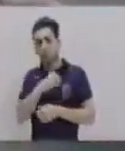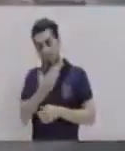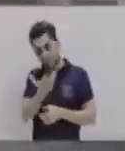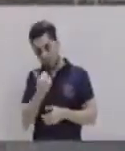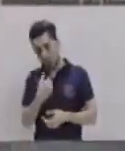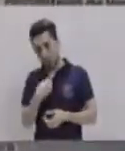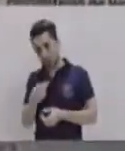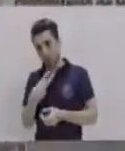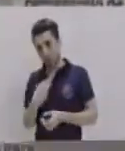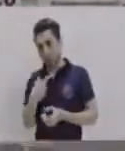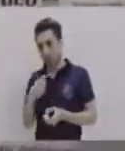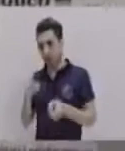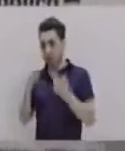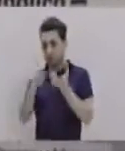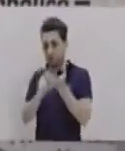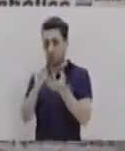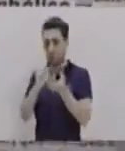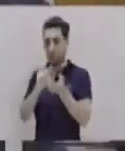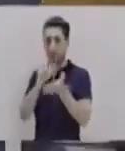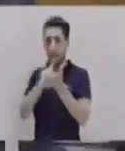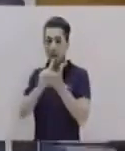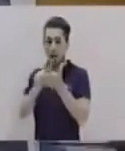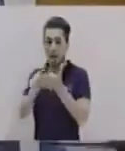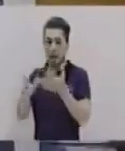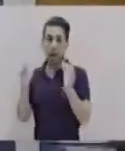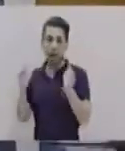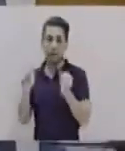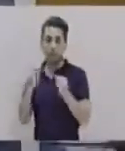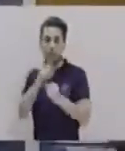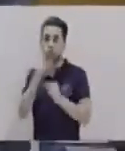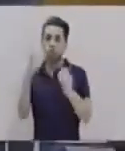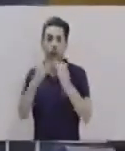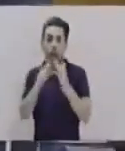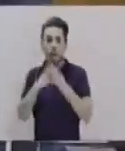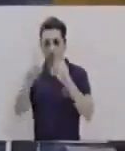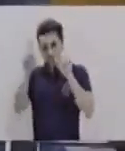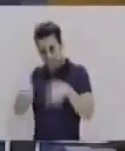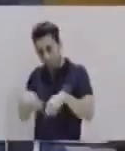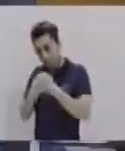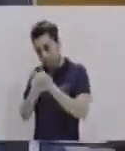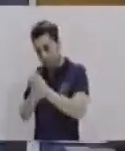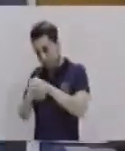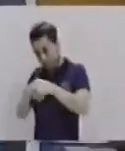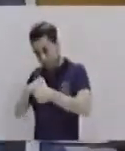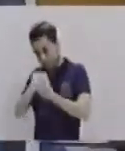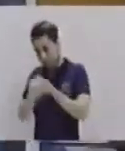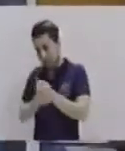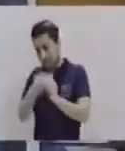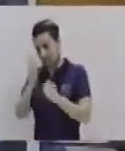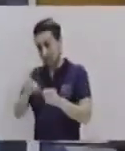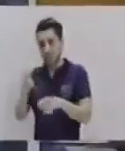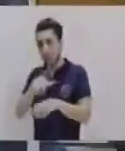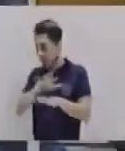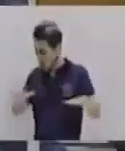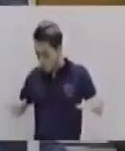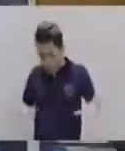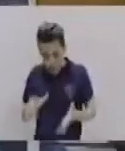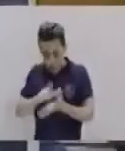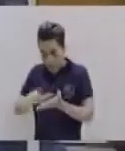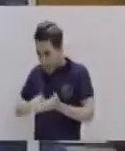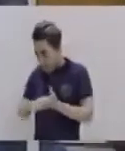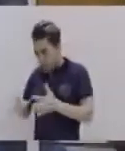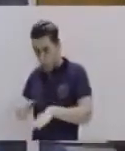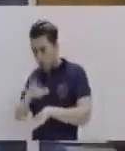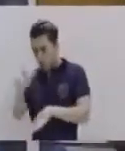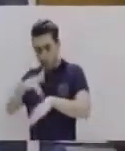yo le invito por favor, porque tratemos de mantener una buena higiene. Ustedes en casa traten de lavarse las manos constantemente, limpien su espacio de trabajo,